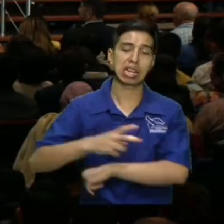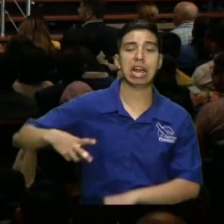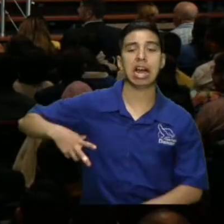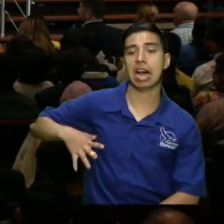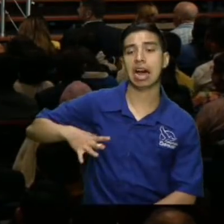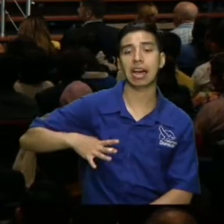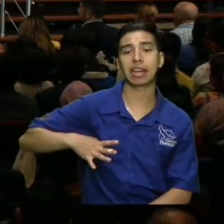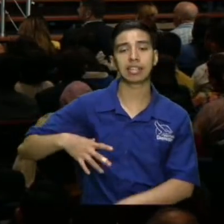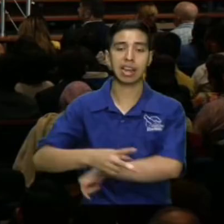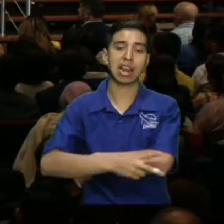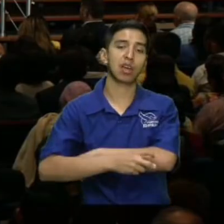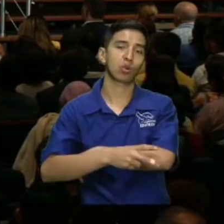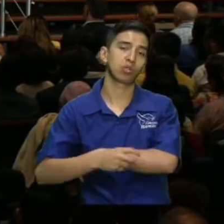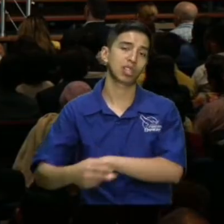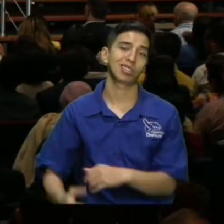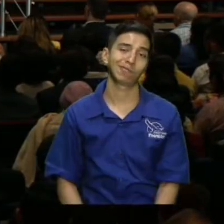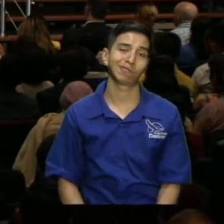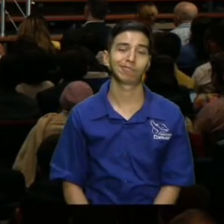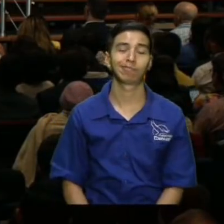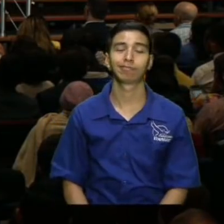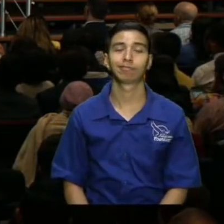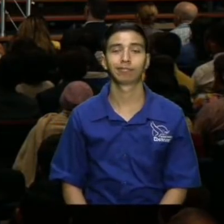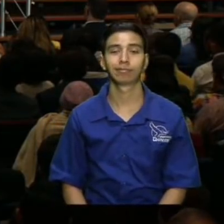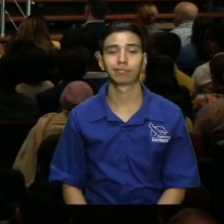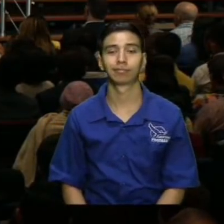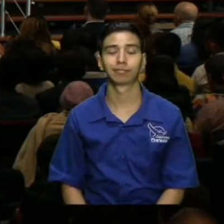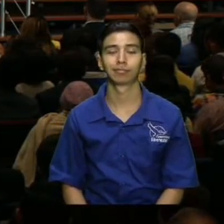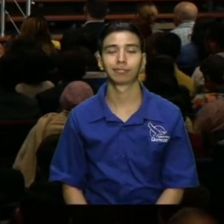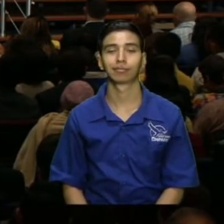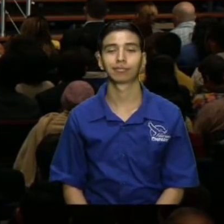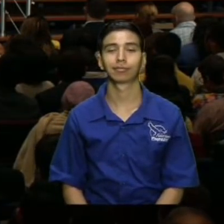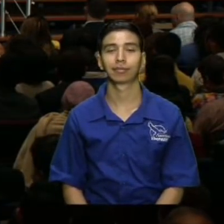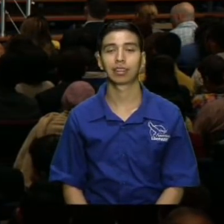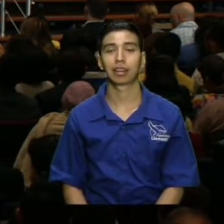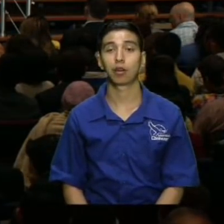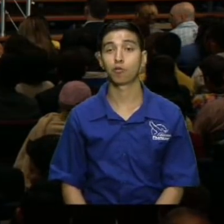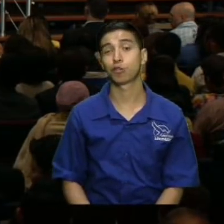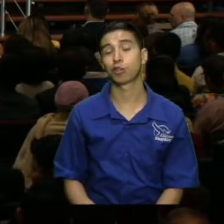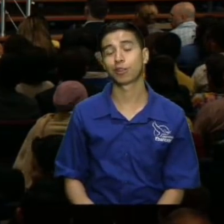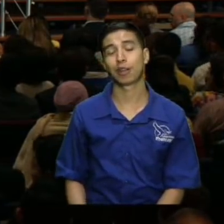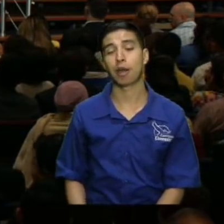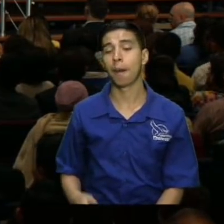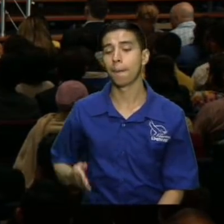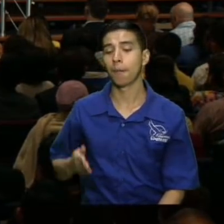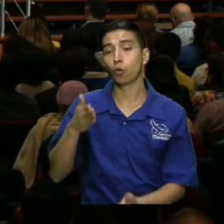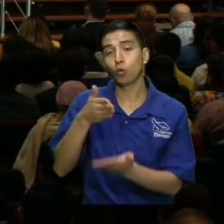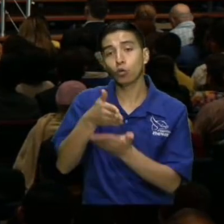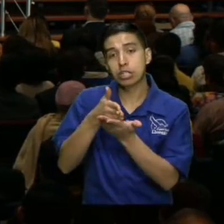O con navaja oxidada que te mata del tétano y no de la cortada.